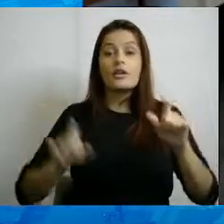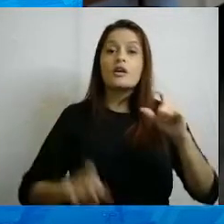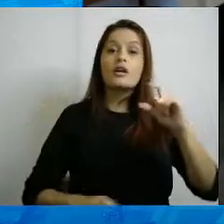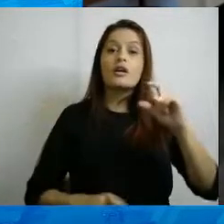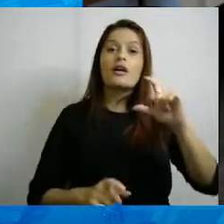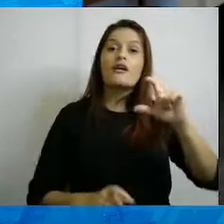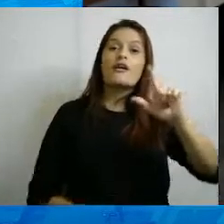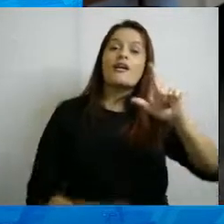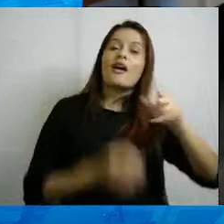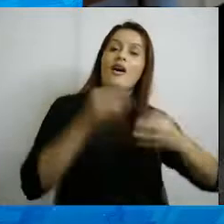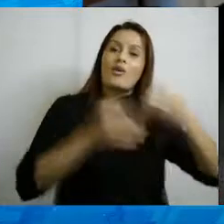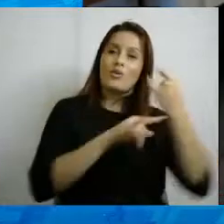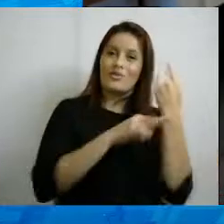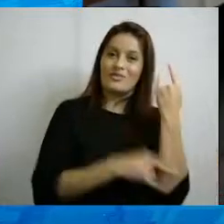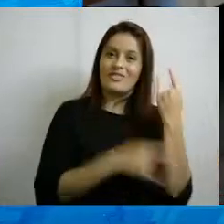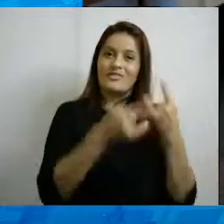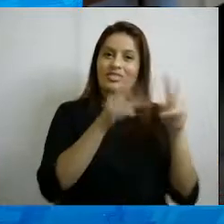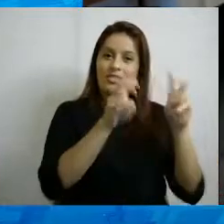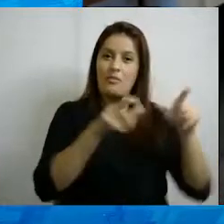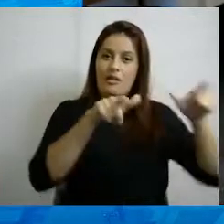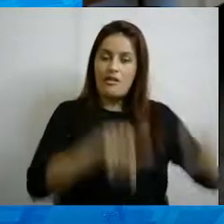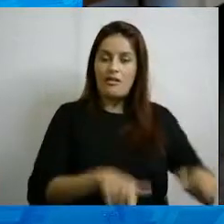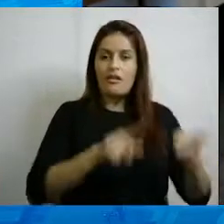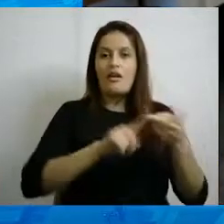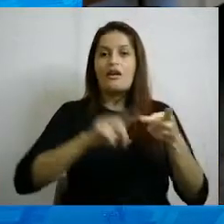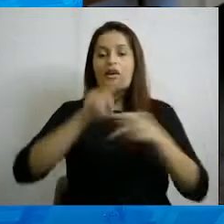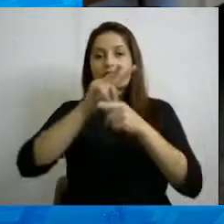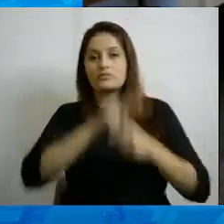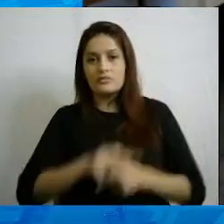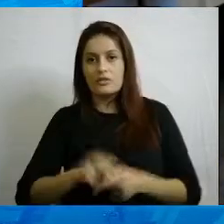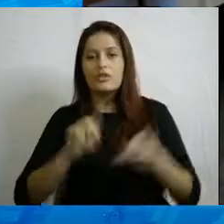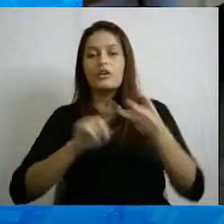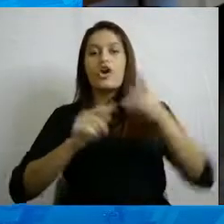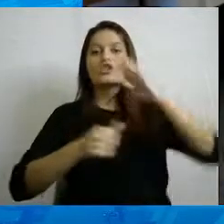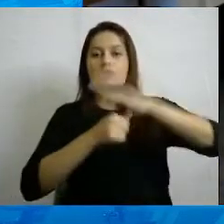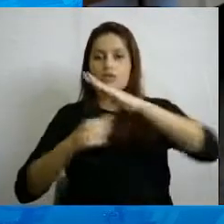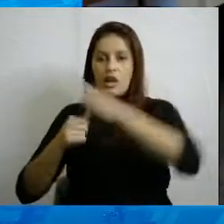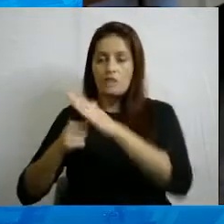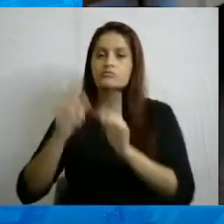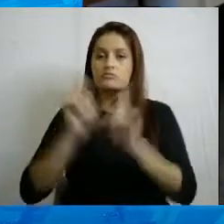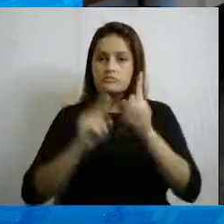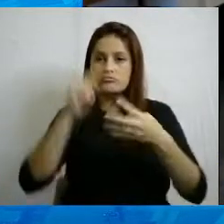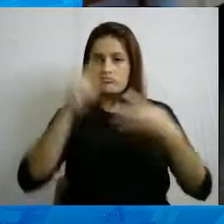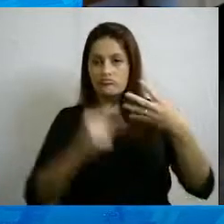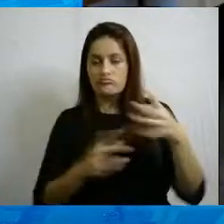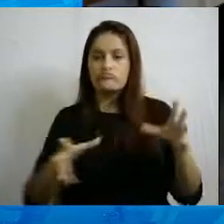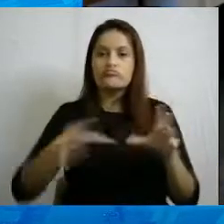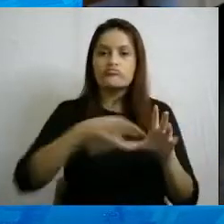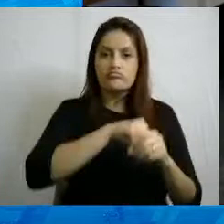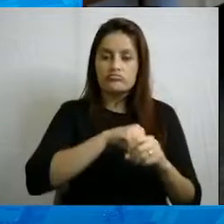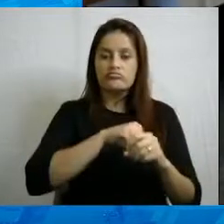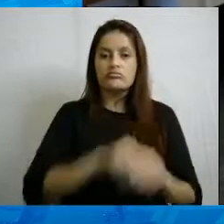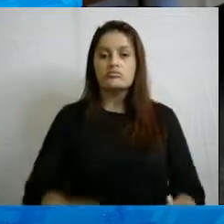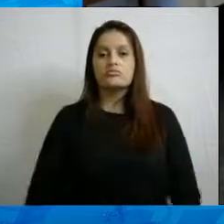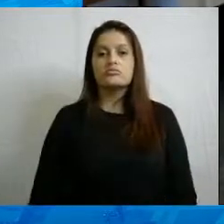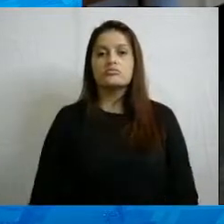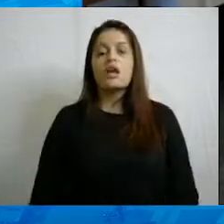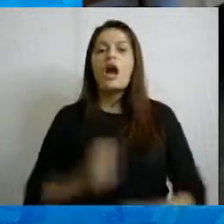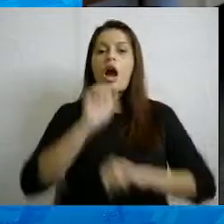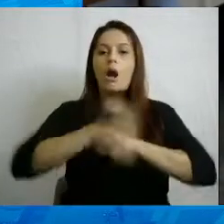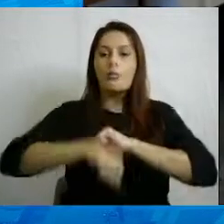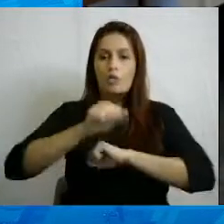Peña, el administrador Cristóbal Mira, los concejales Bastián Alarcón, Armando Roja, Alexander Enrique y quien le habla, y se